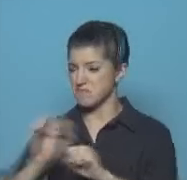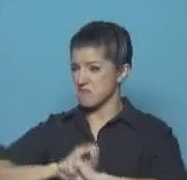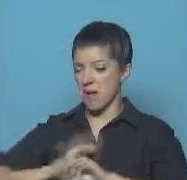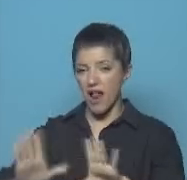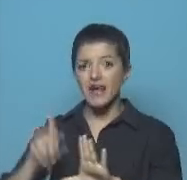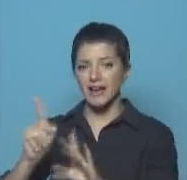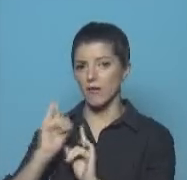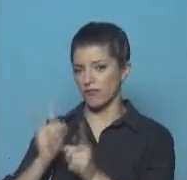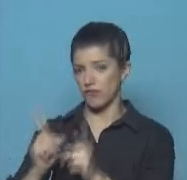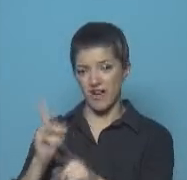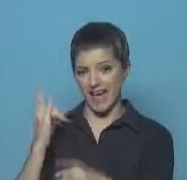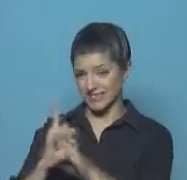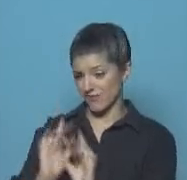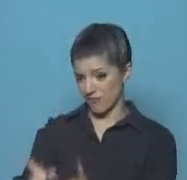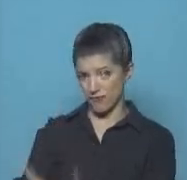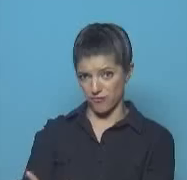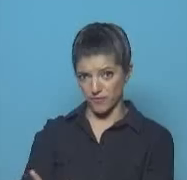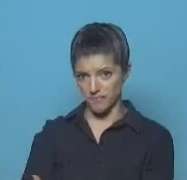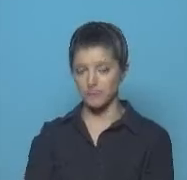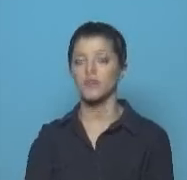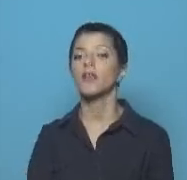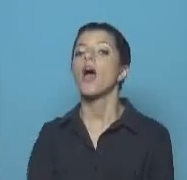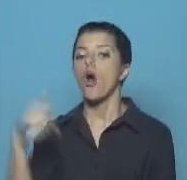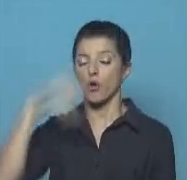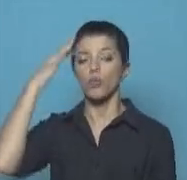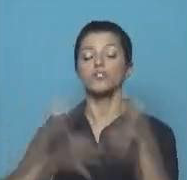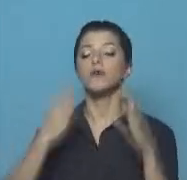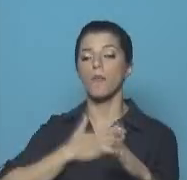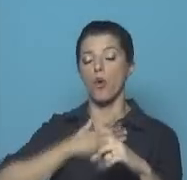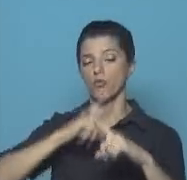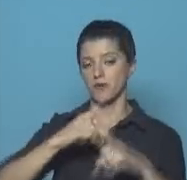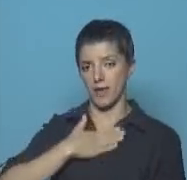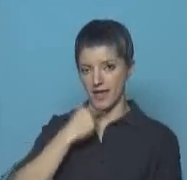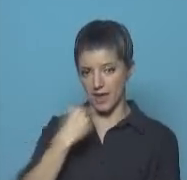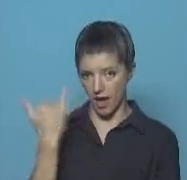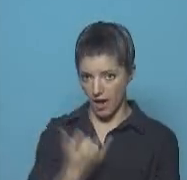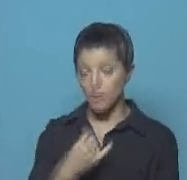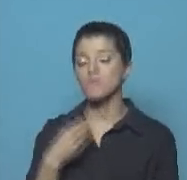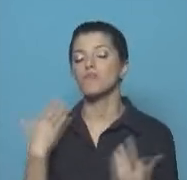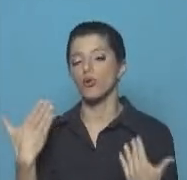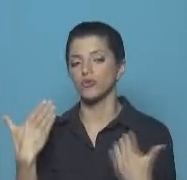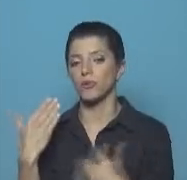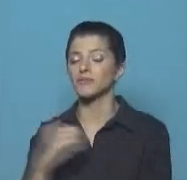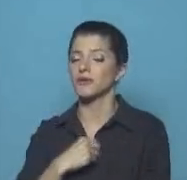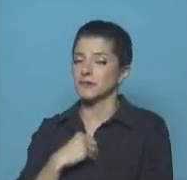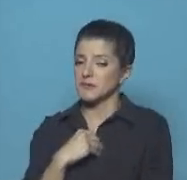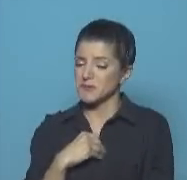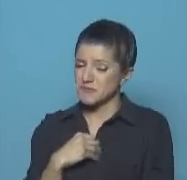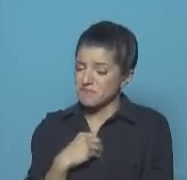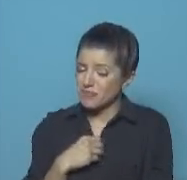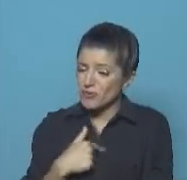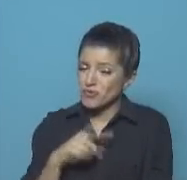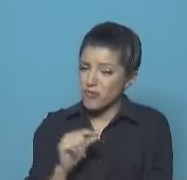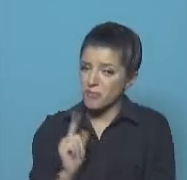que siempre ha actuado. Se hizo justicia por nuestra hija. Por supuesto que el dolor que sentimos lo vamos a